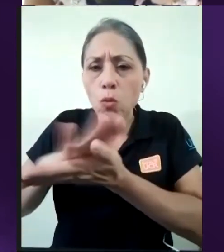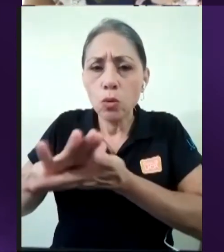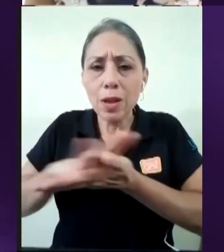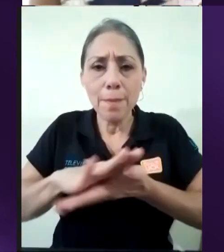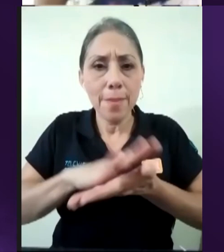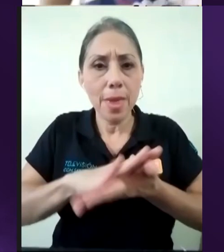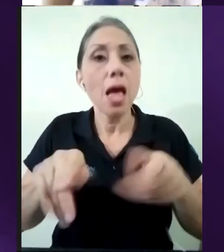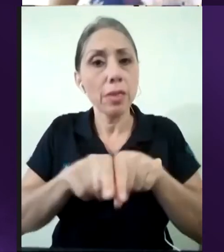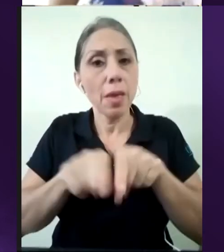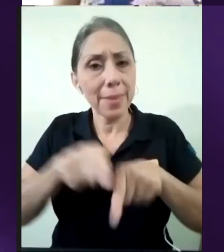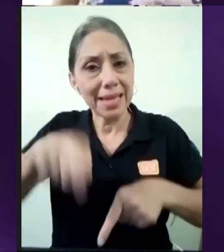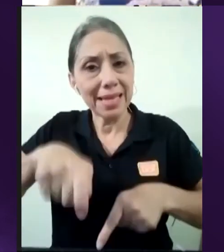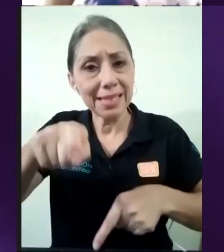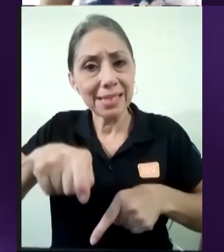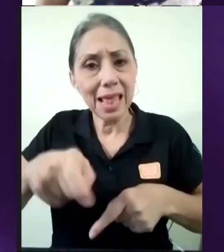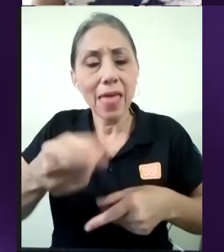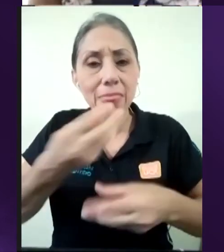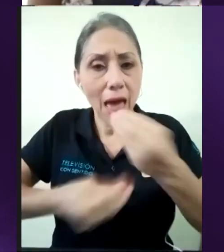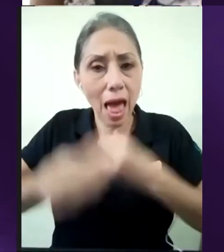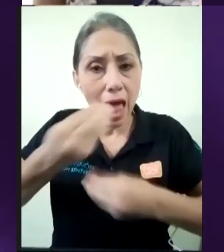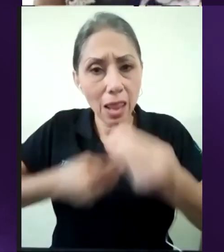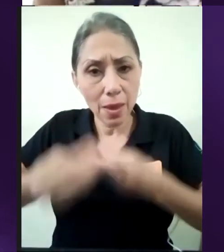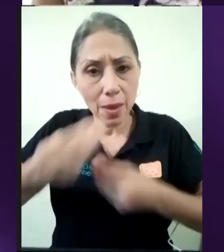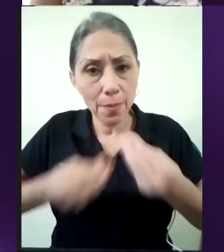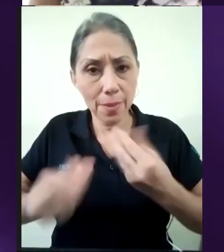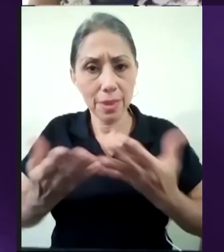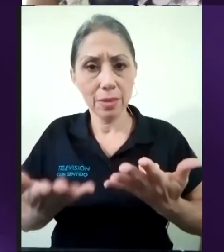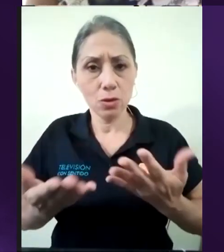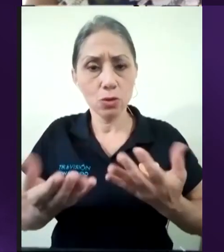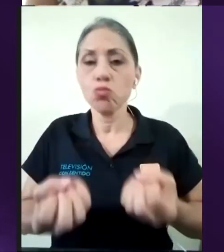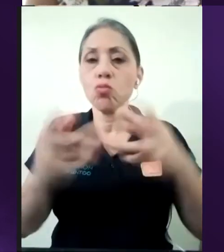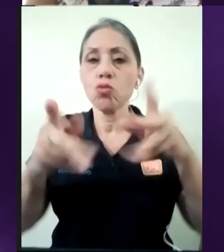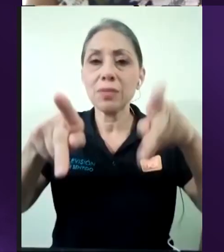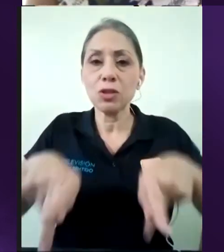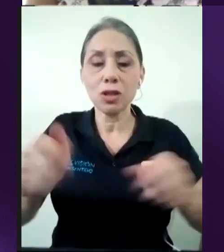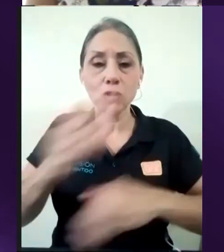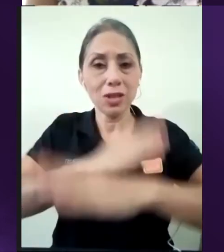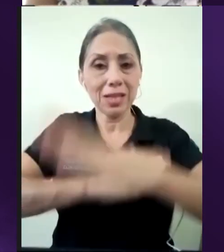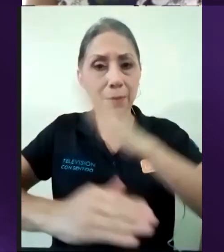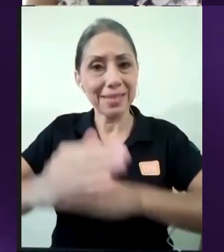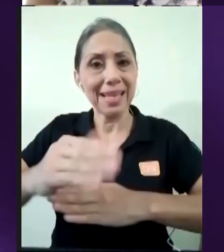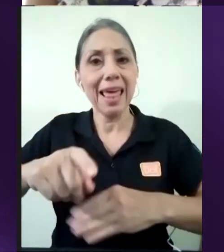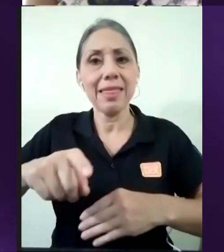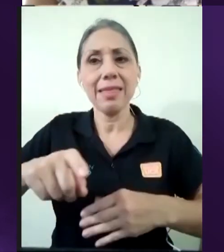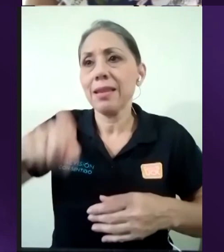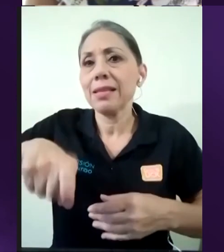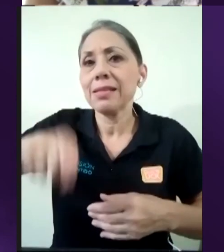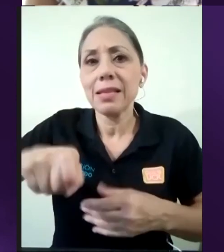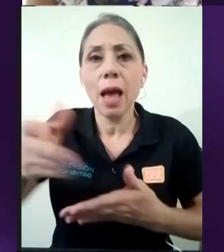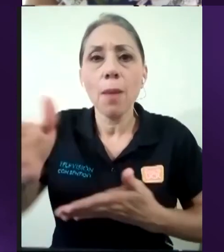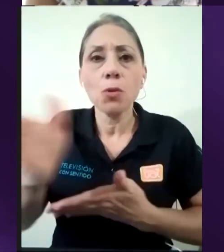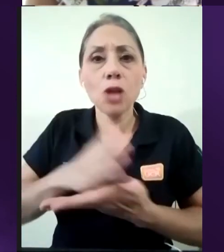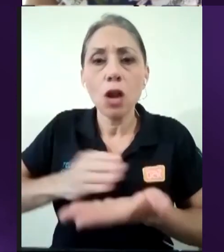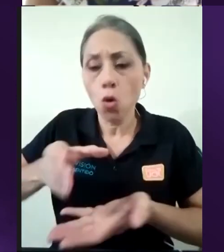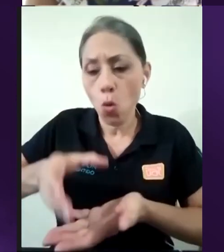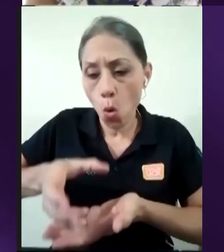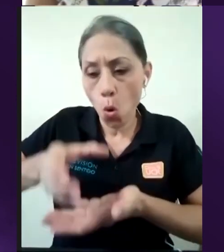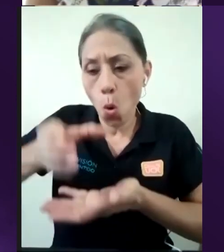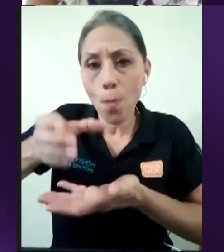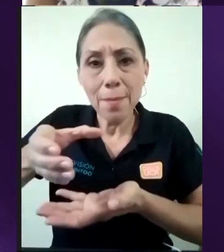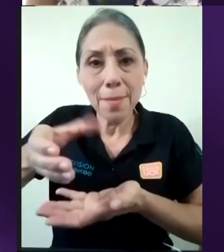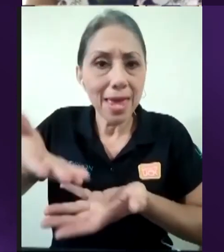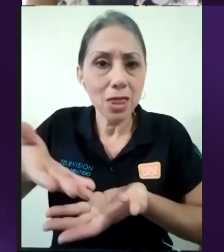caso específico de muchas personas con discapacidad, necesitamos complementos nutricionales, como puede ser